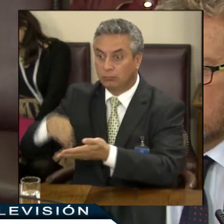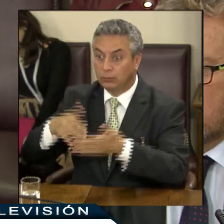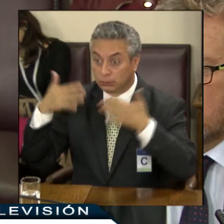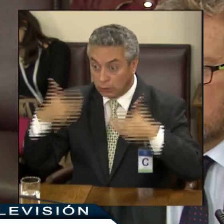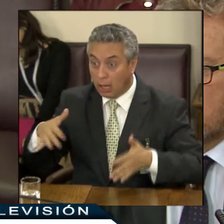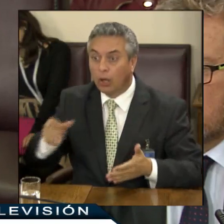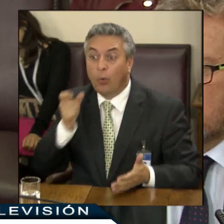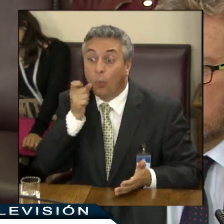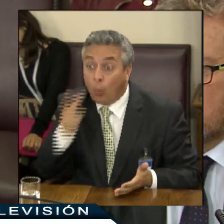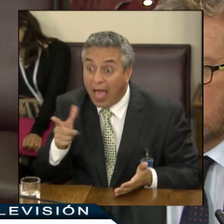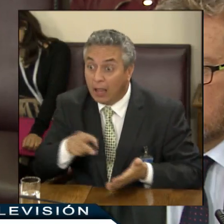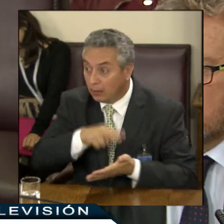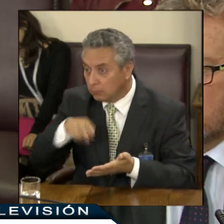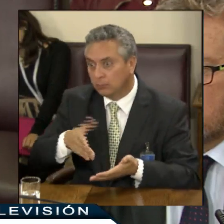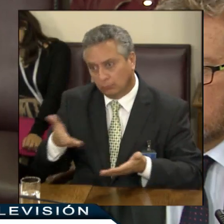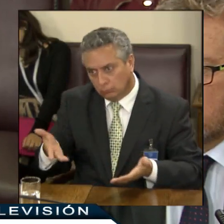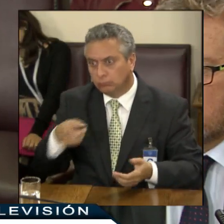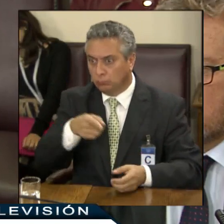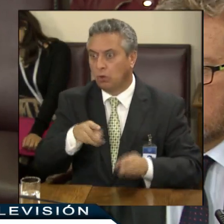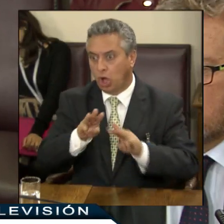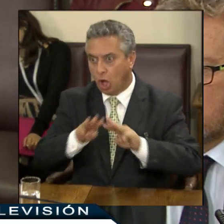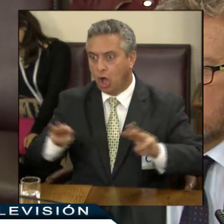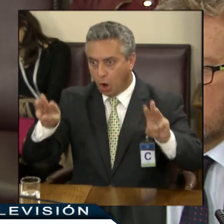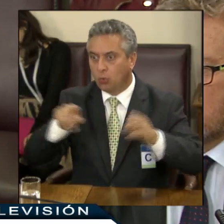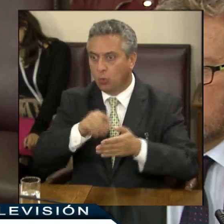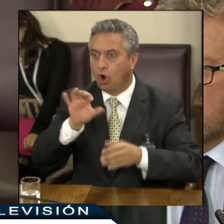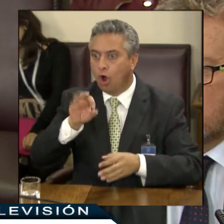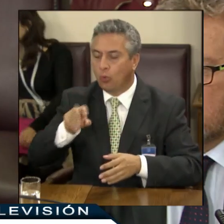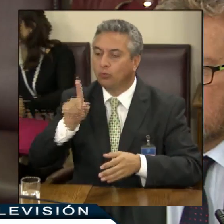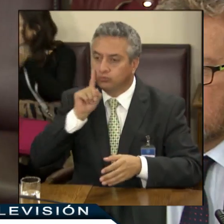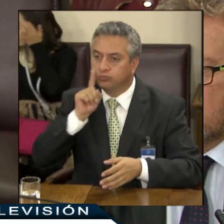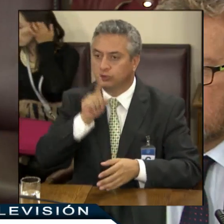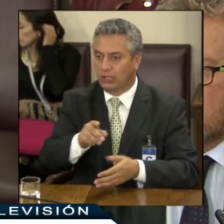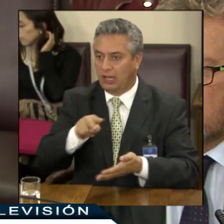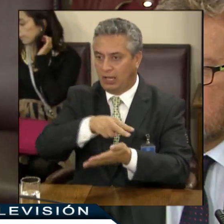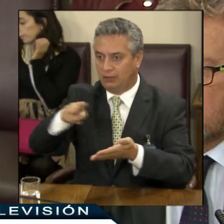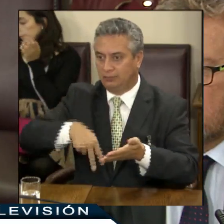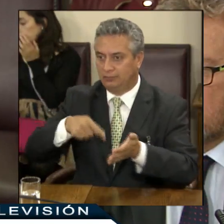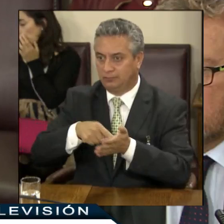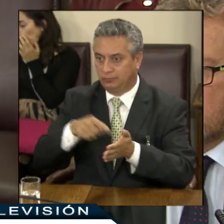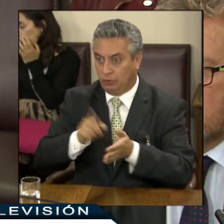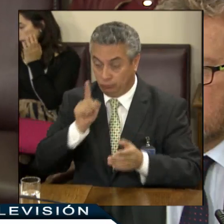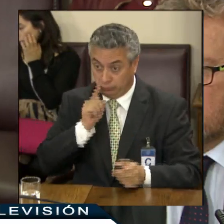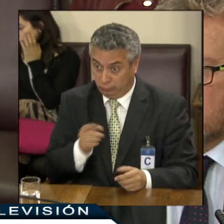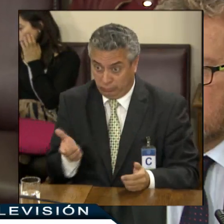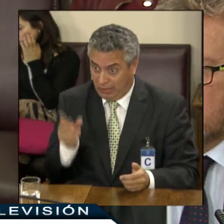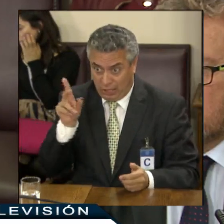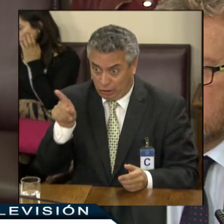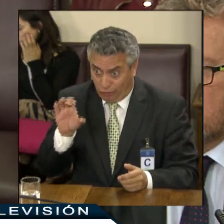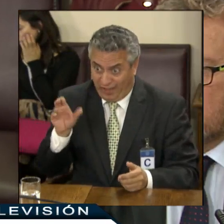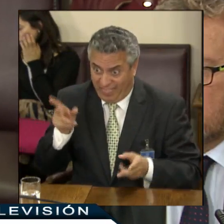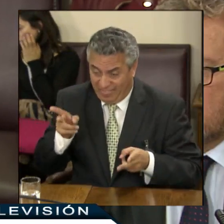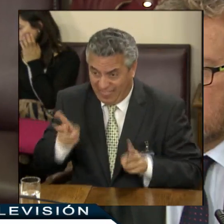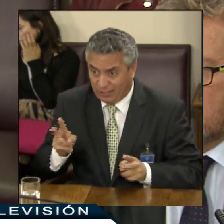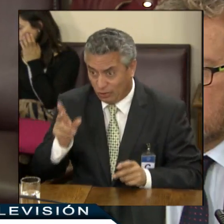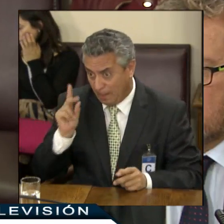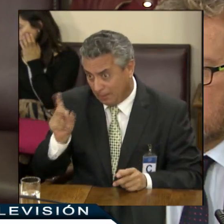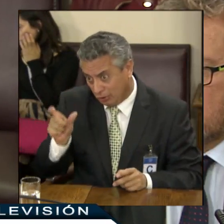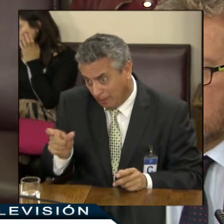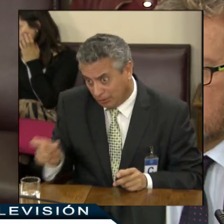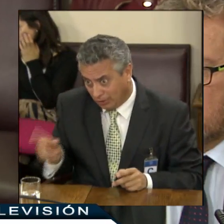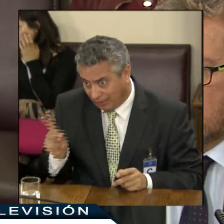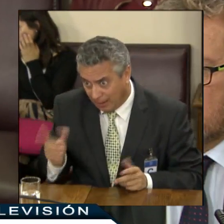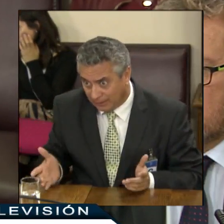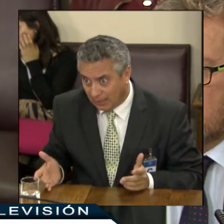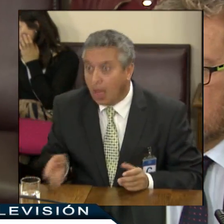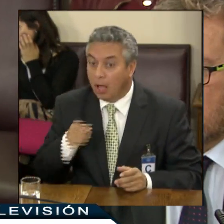ratificados por el estado de chile como la convención de las Naciones Unidas sobre los derechos de las personas con discapacidad y que se encuentren vigente es decir se cumple y